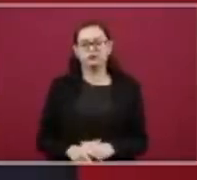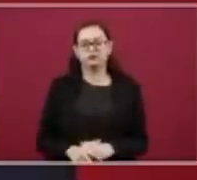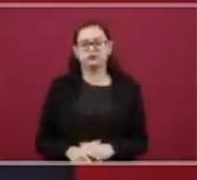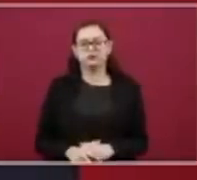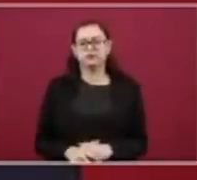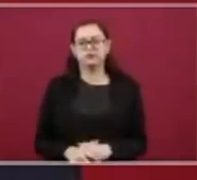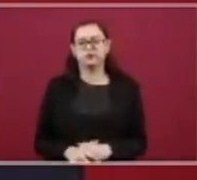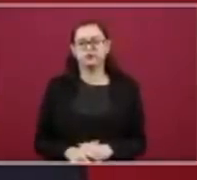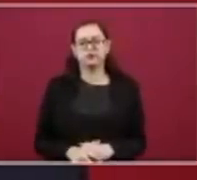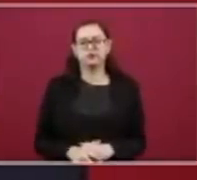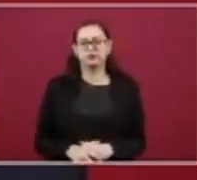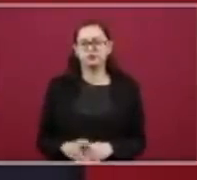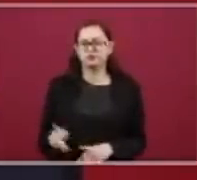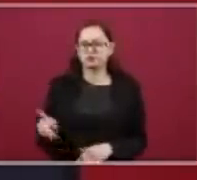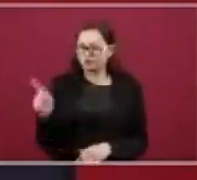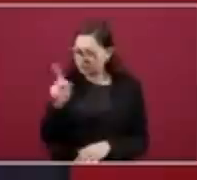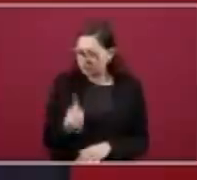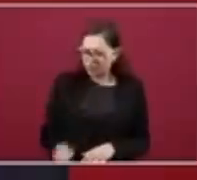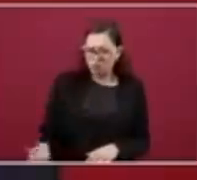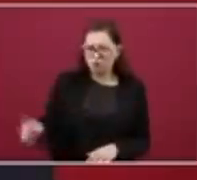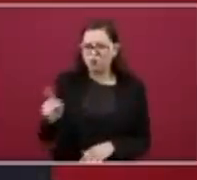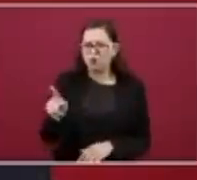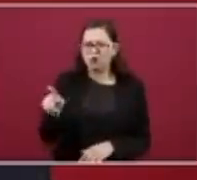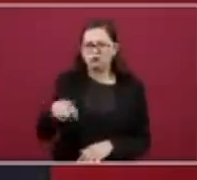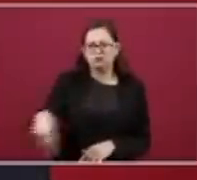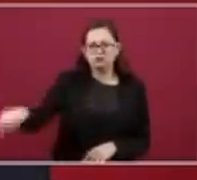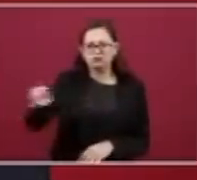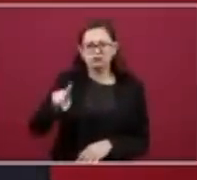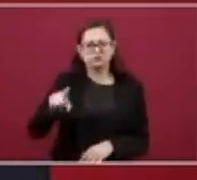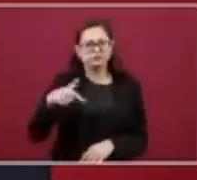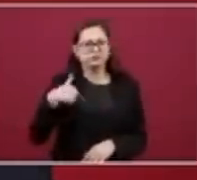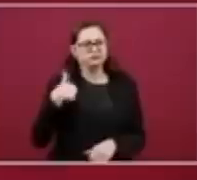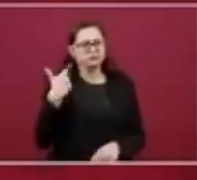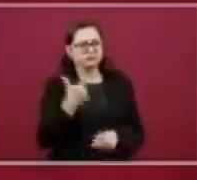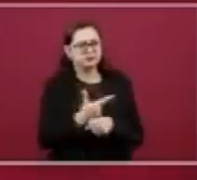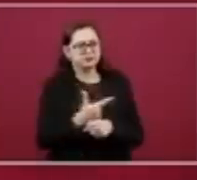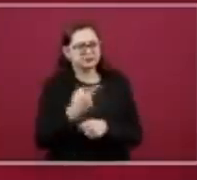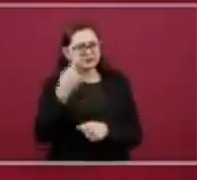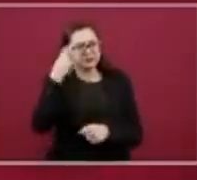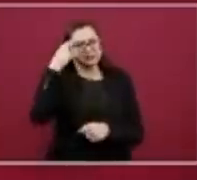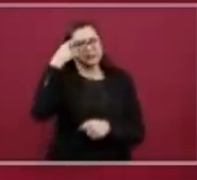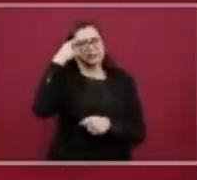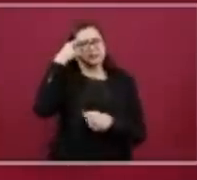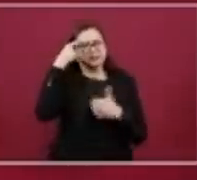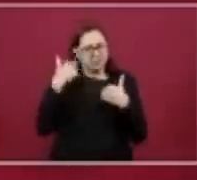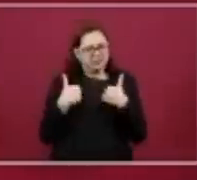El pueblo está muy consciente, como nunca.